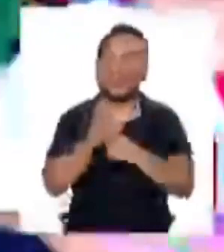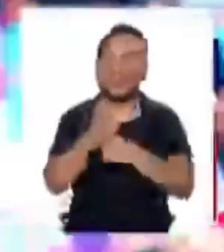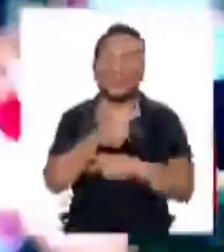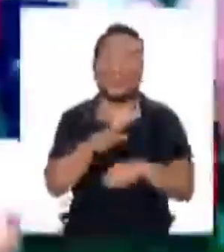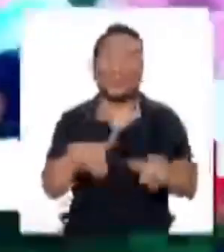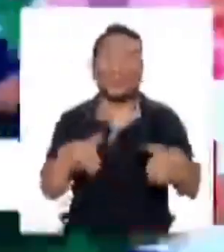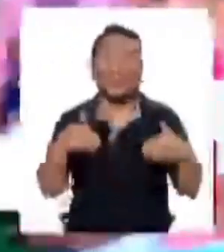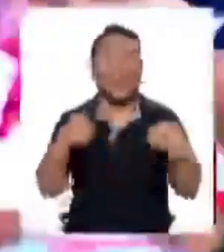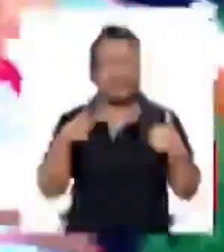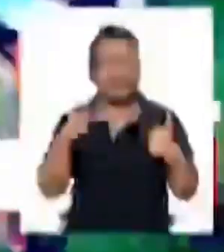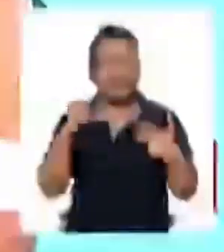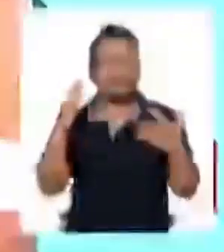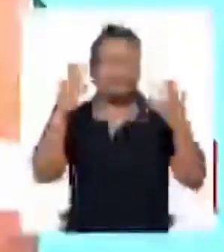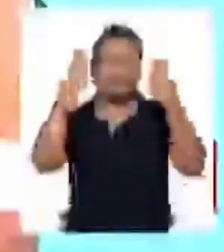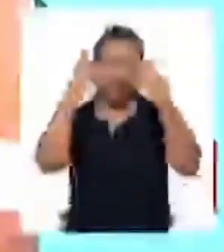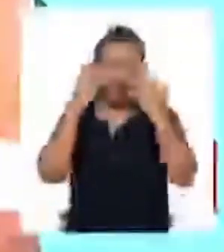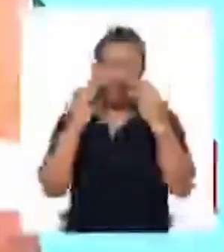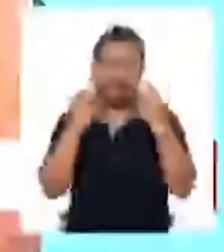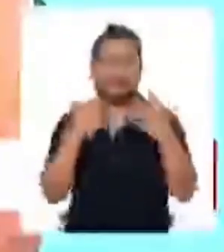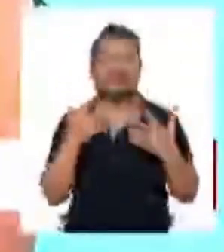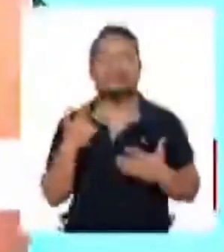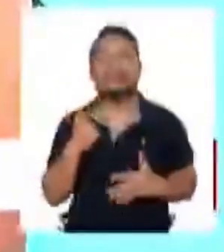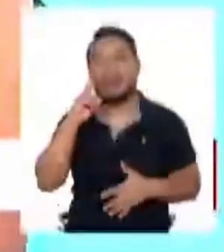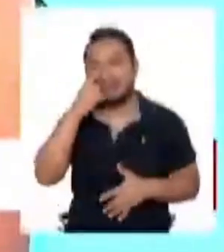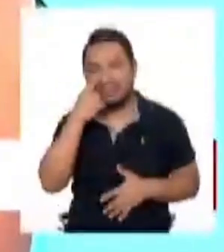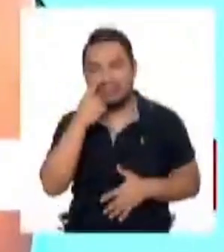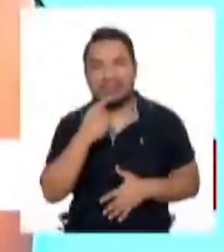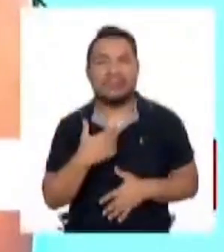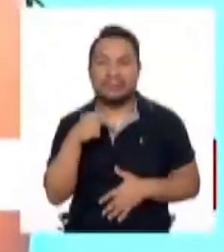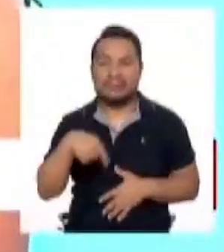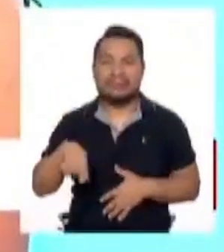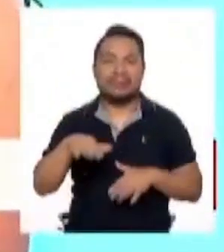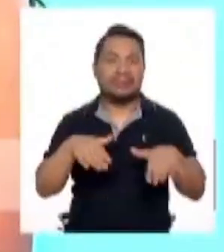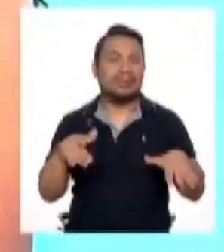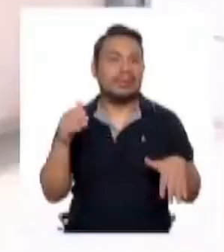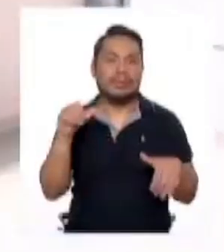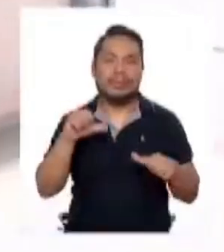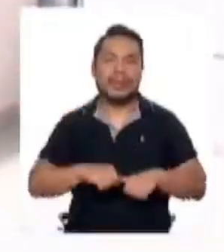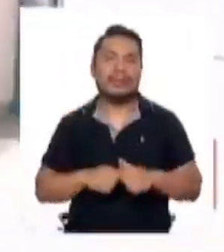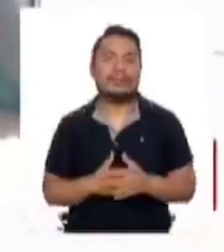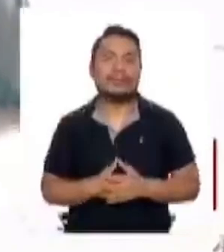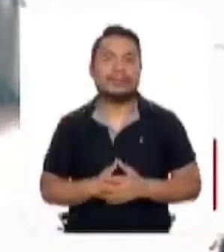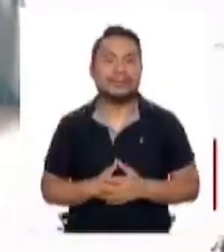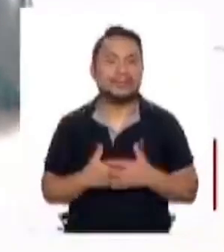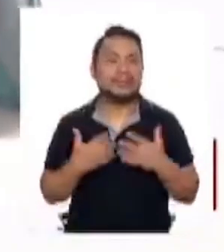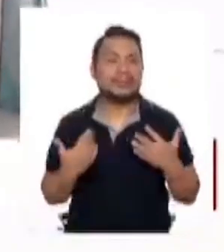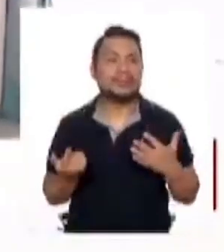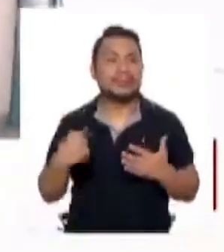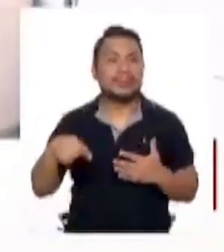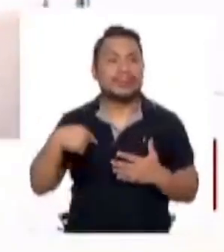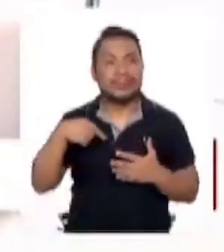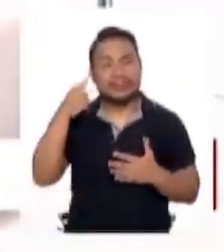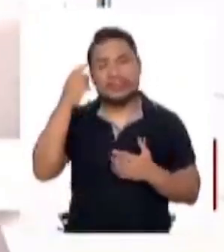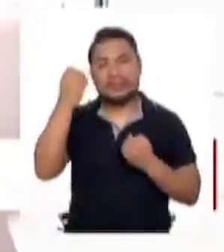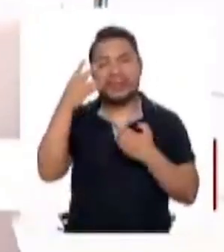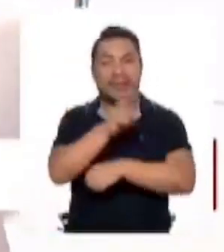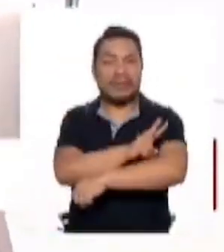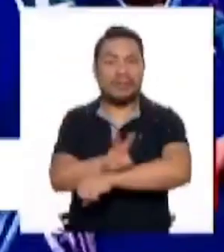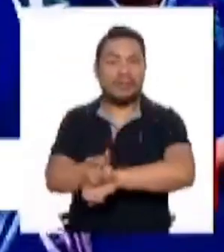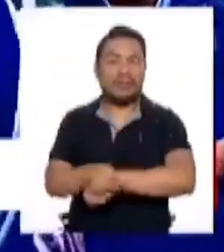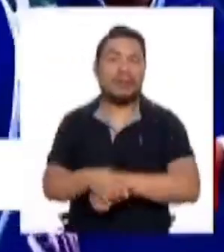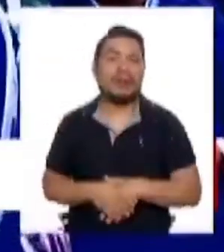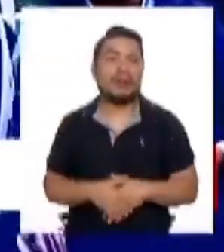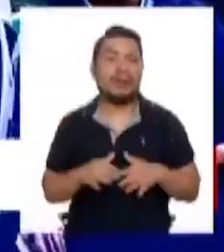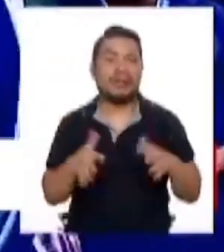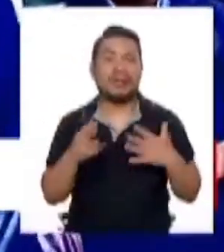también tienden a estresarse, también se desmotivan y también existe la depresión infantil. En mi periodo en Ventanilla